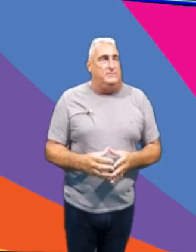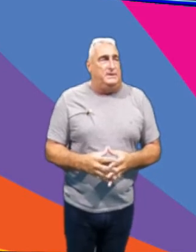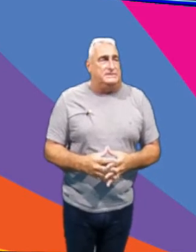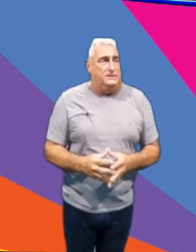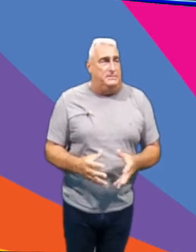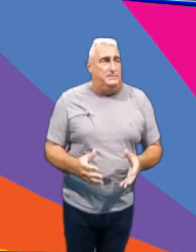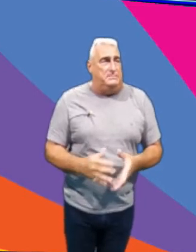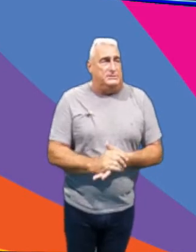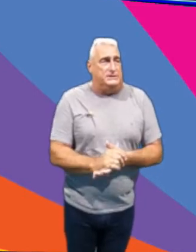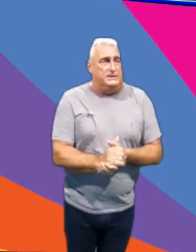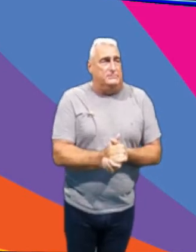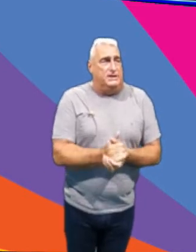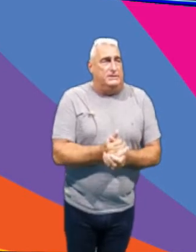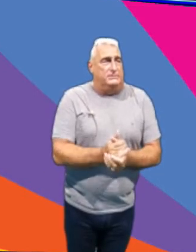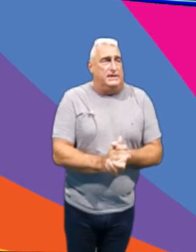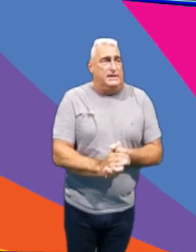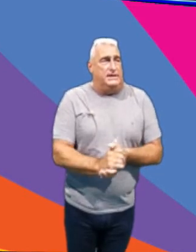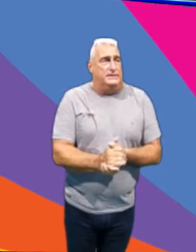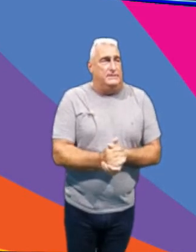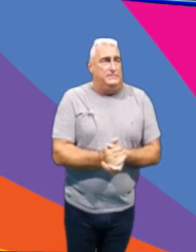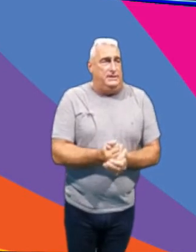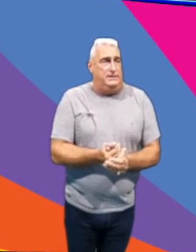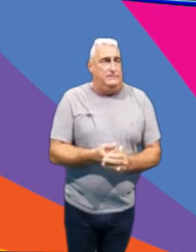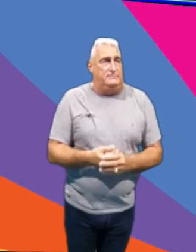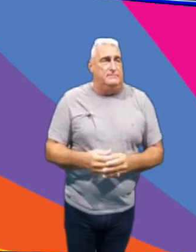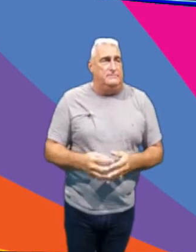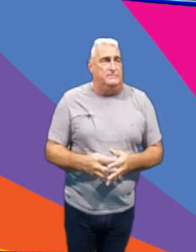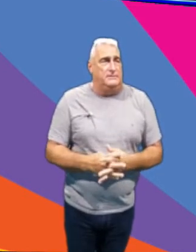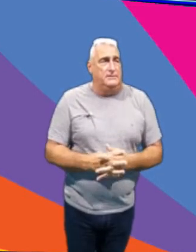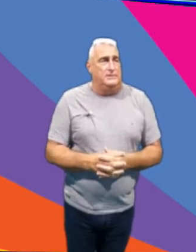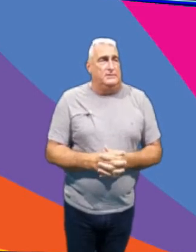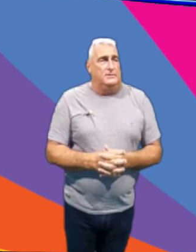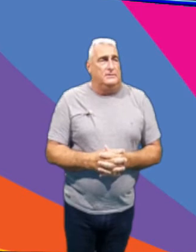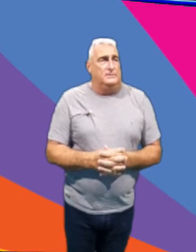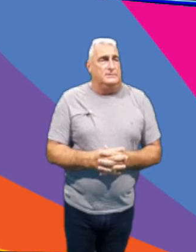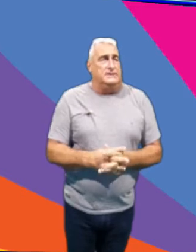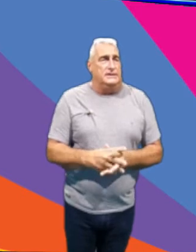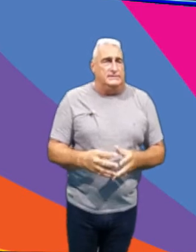ve, bien por 71 años, está bien,